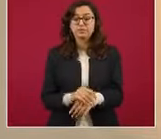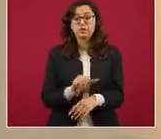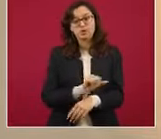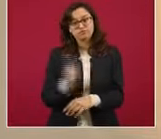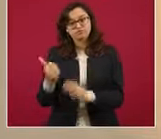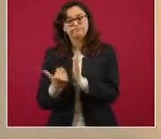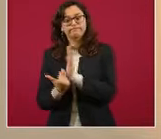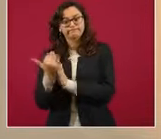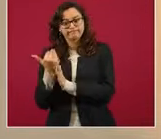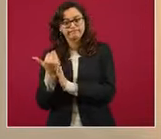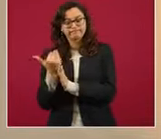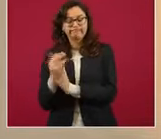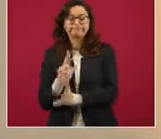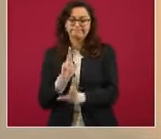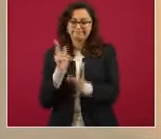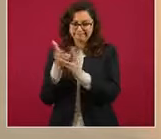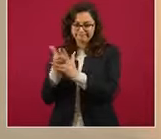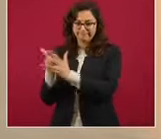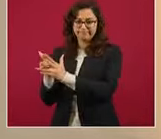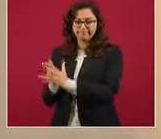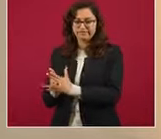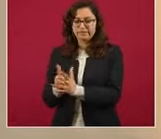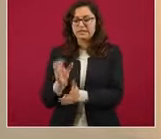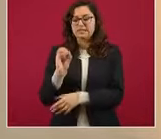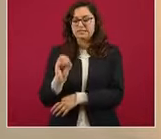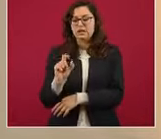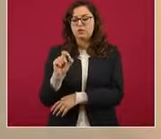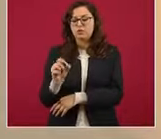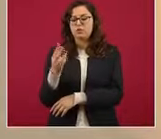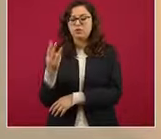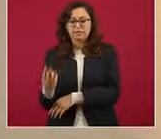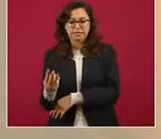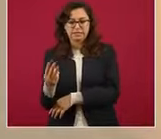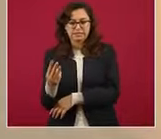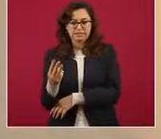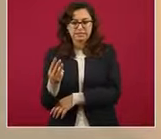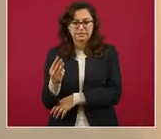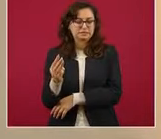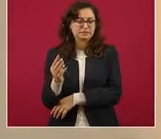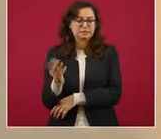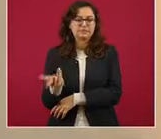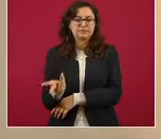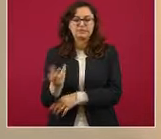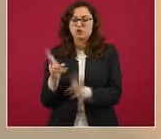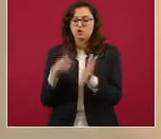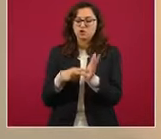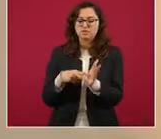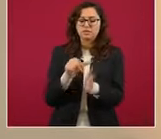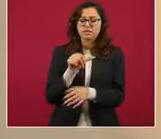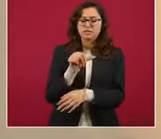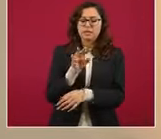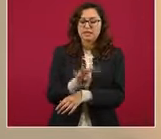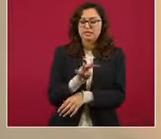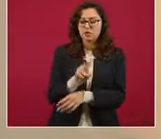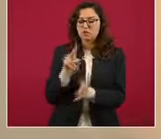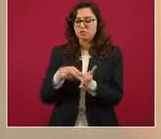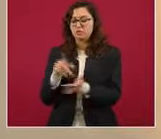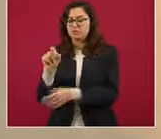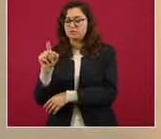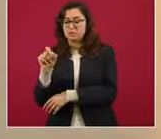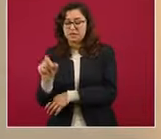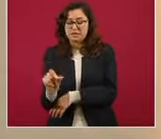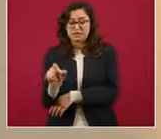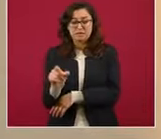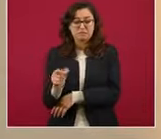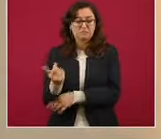es homicidio doloso, que es 0.3. O sea, prácticamente entre el 2019 y 2020 no hay